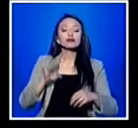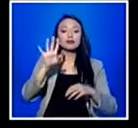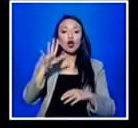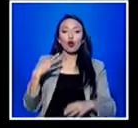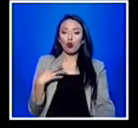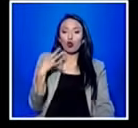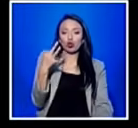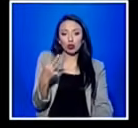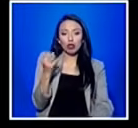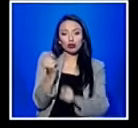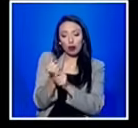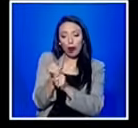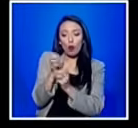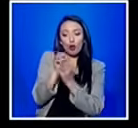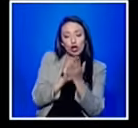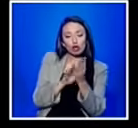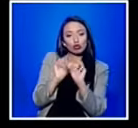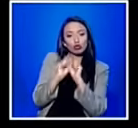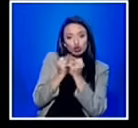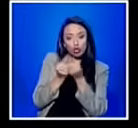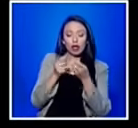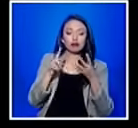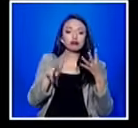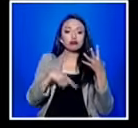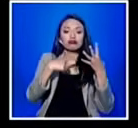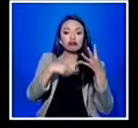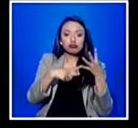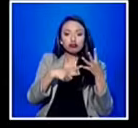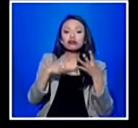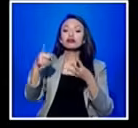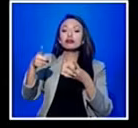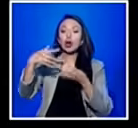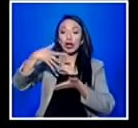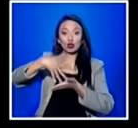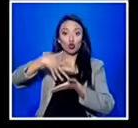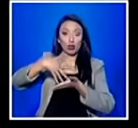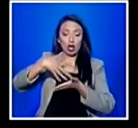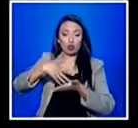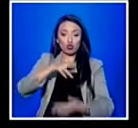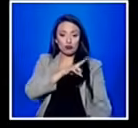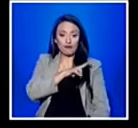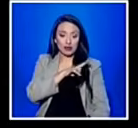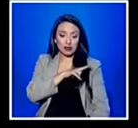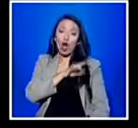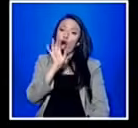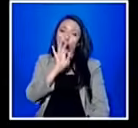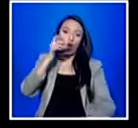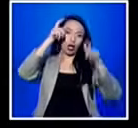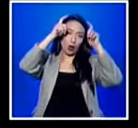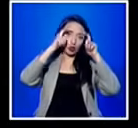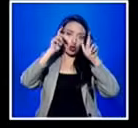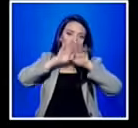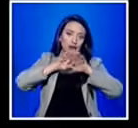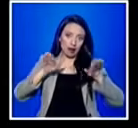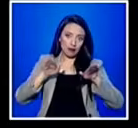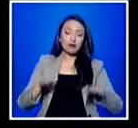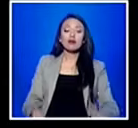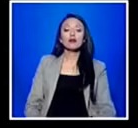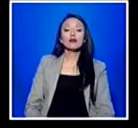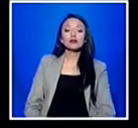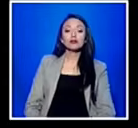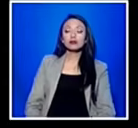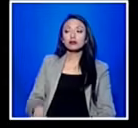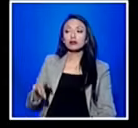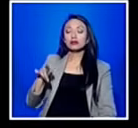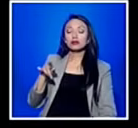realizado voluntariado o proyectos a favor de la comunidad, estar cursando estudios superiores o haber terminado una carrera,